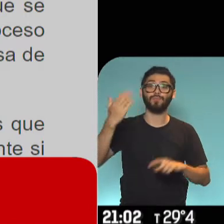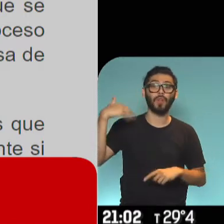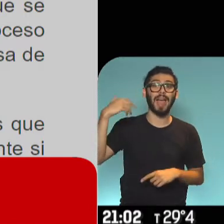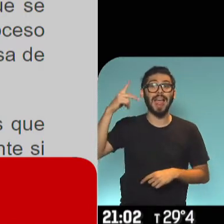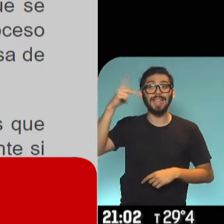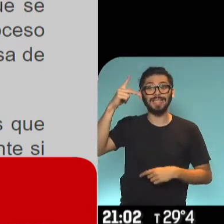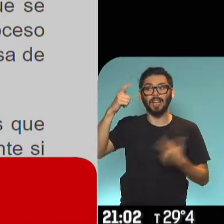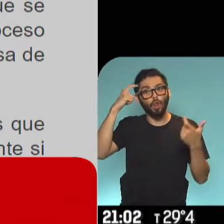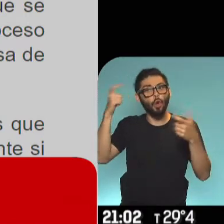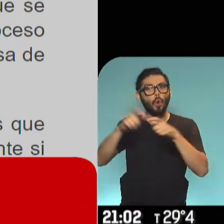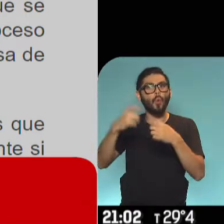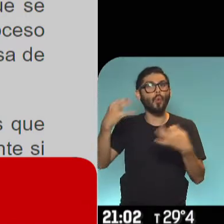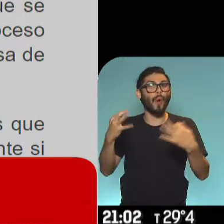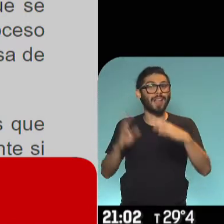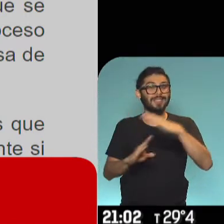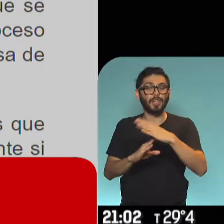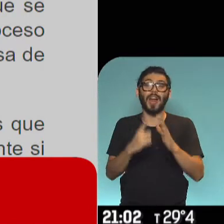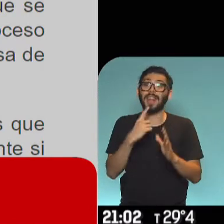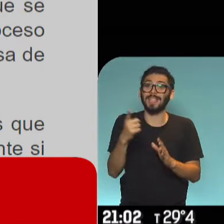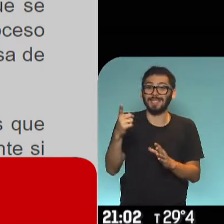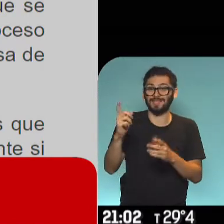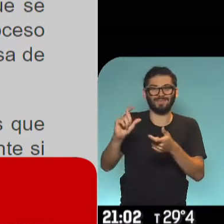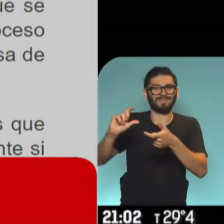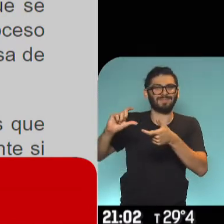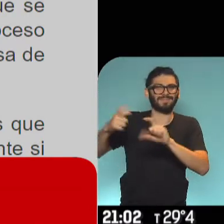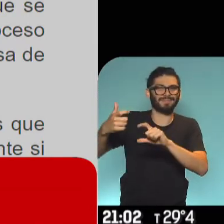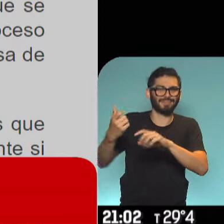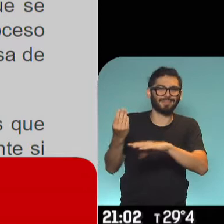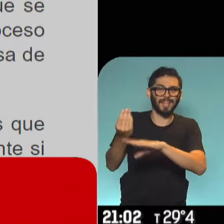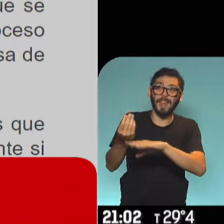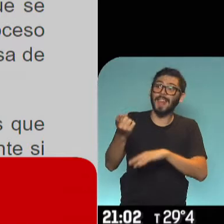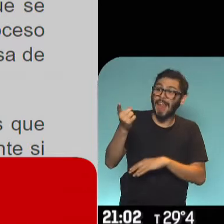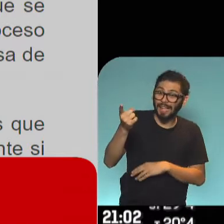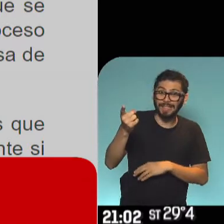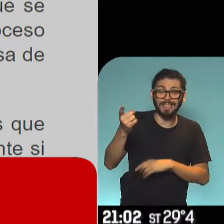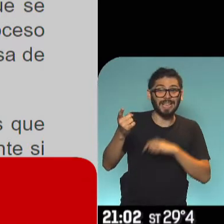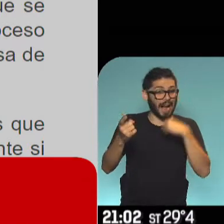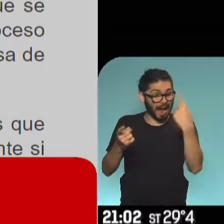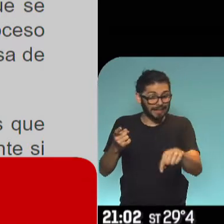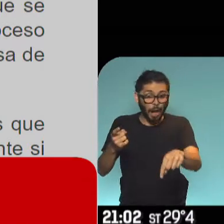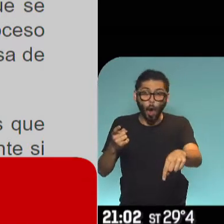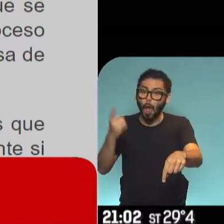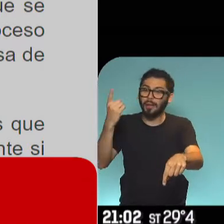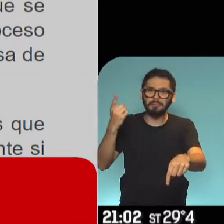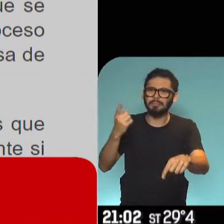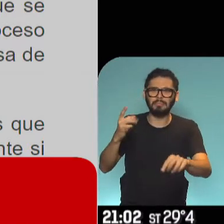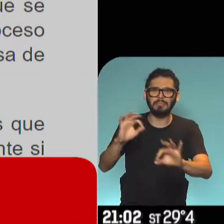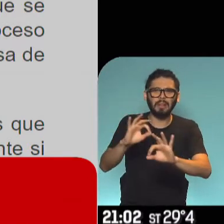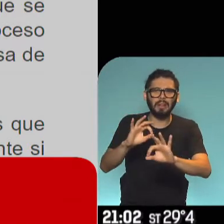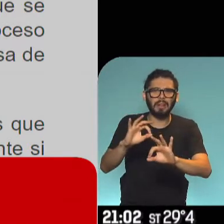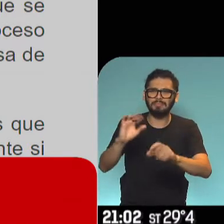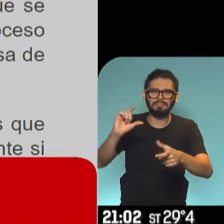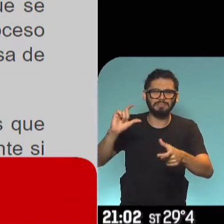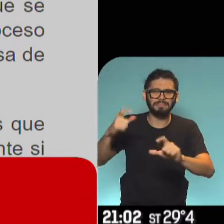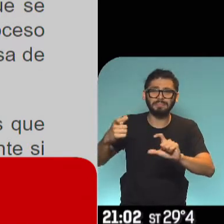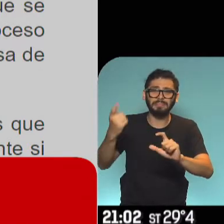dice, de aquella Corte, con la renovación, ¿no? De la Corte, dice, de aquella Corte a hoy no queda absolutamente nada. ¿Qué hace Cristina?